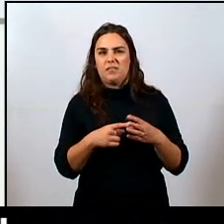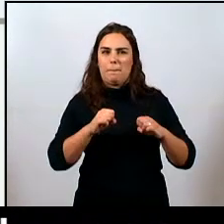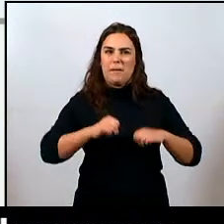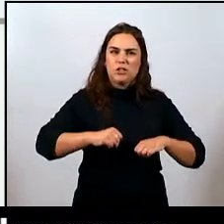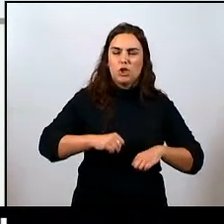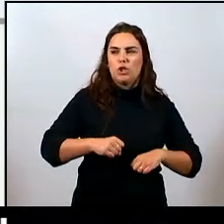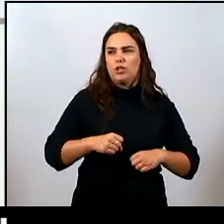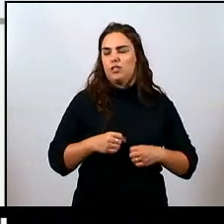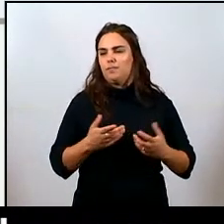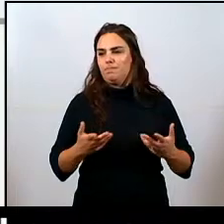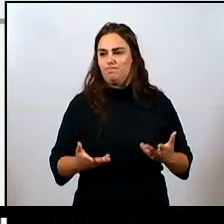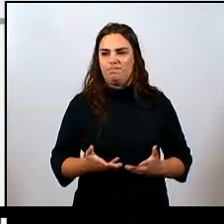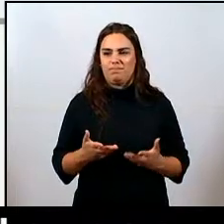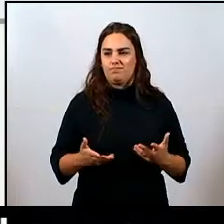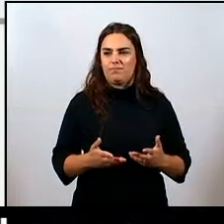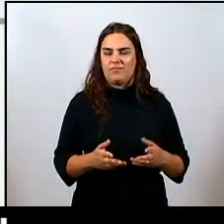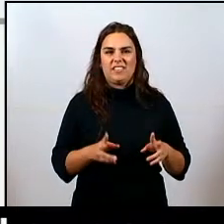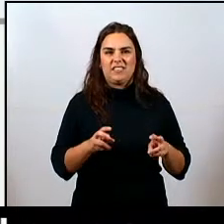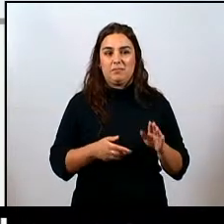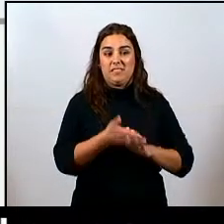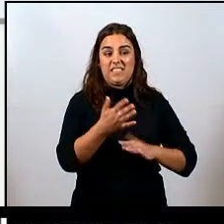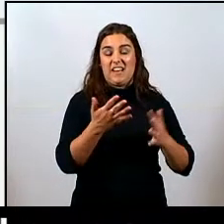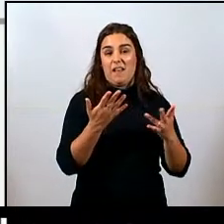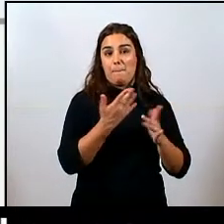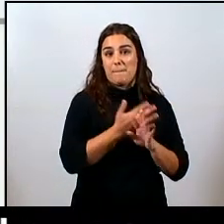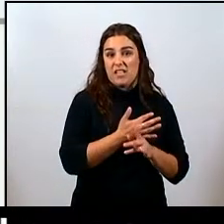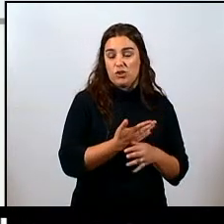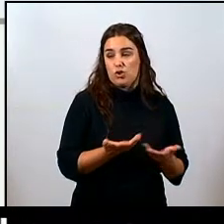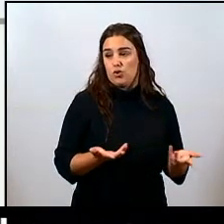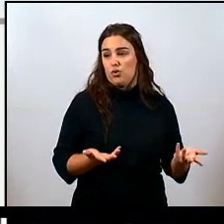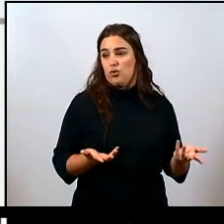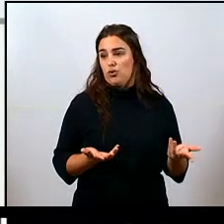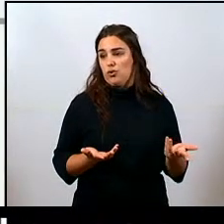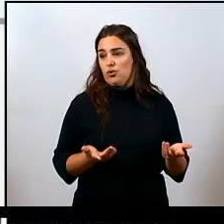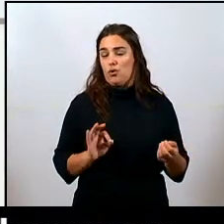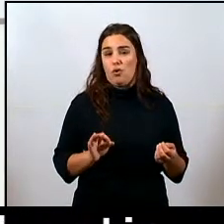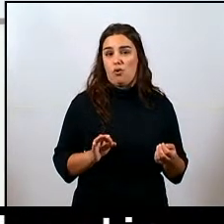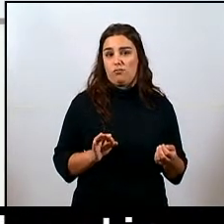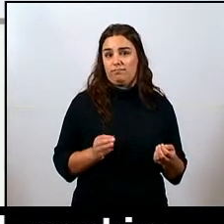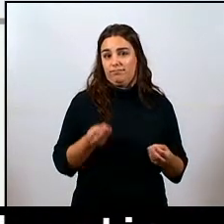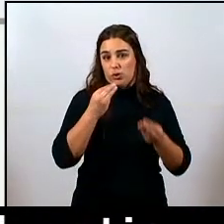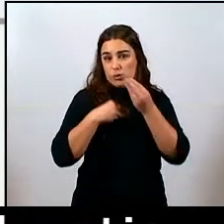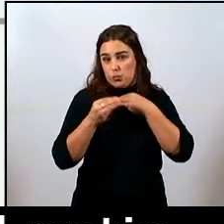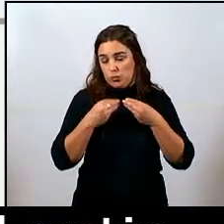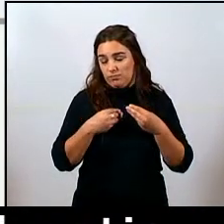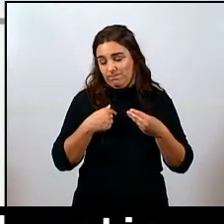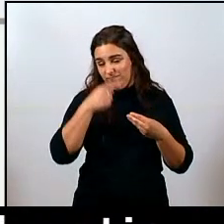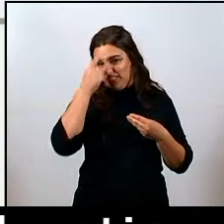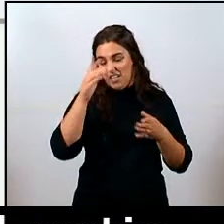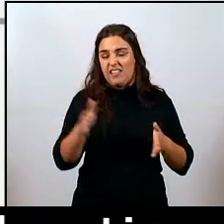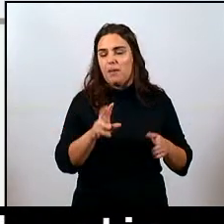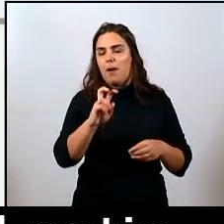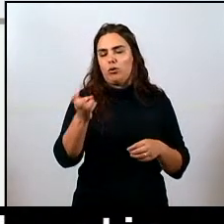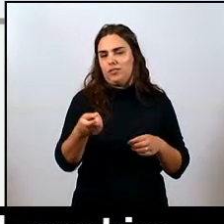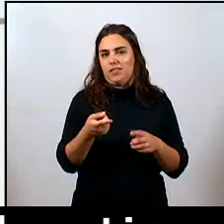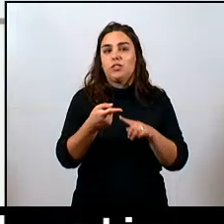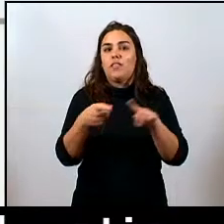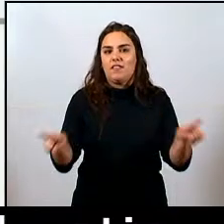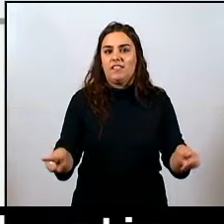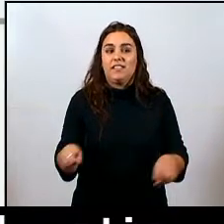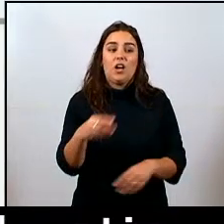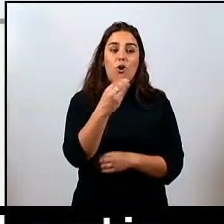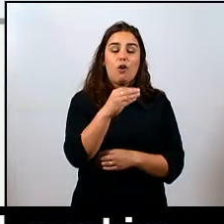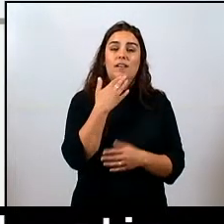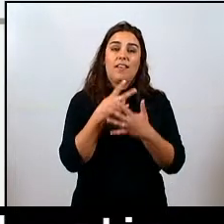mayores, de las salidas del patio, el tema de consumos, bueno, en fin, ya son otras etapas. No es lo mismo un chico joven